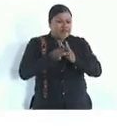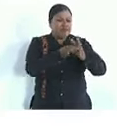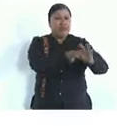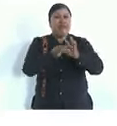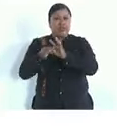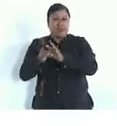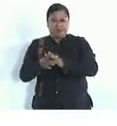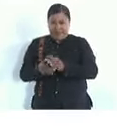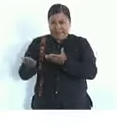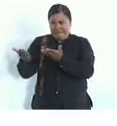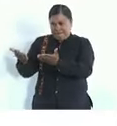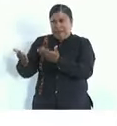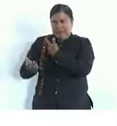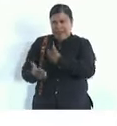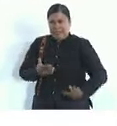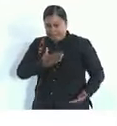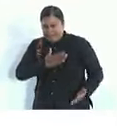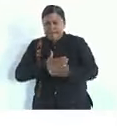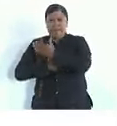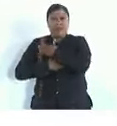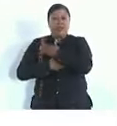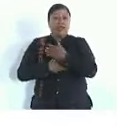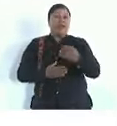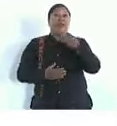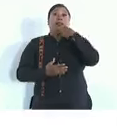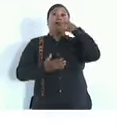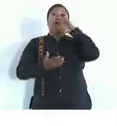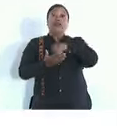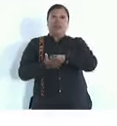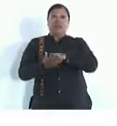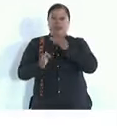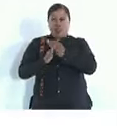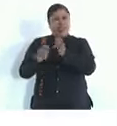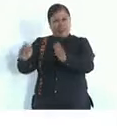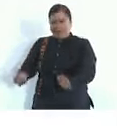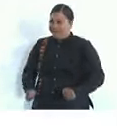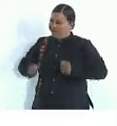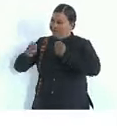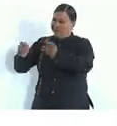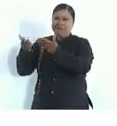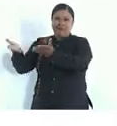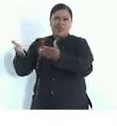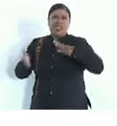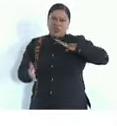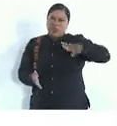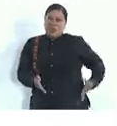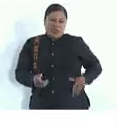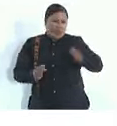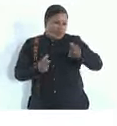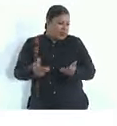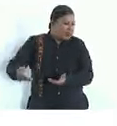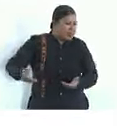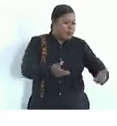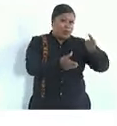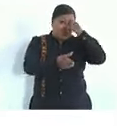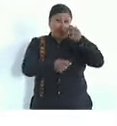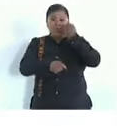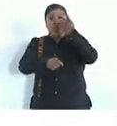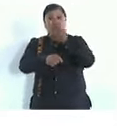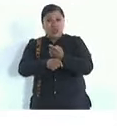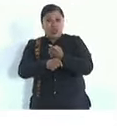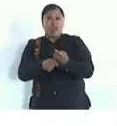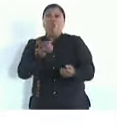Doctora Claudia Sheinbaum Pardo, la Secretaría le entrega con orgullo estos caminos que representan rutas de oportunidad, abren